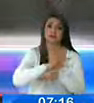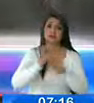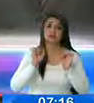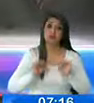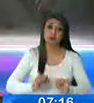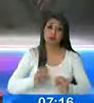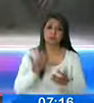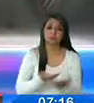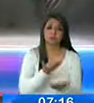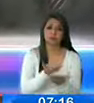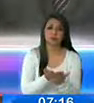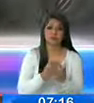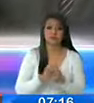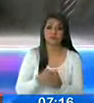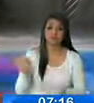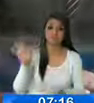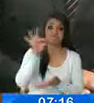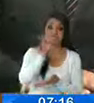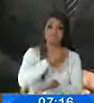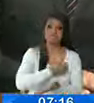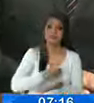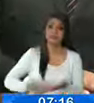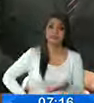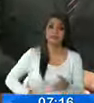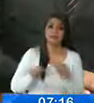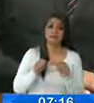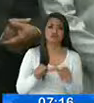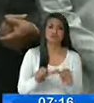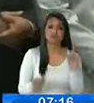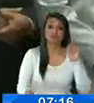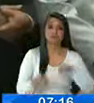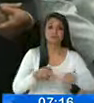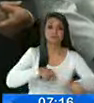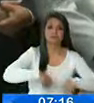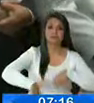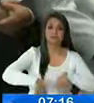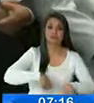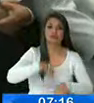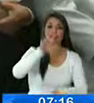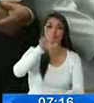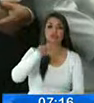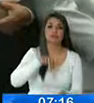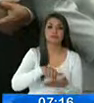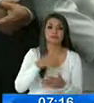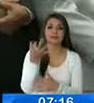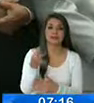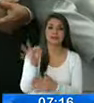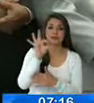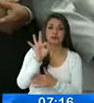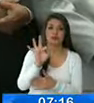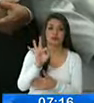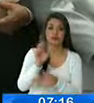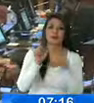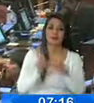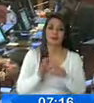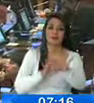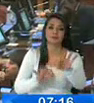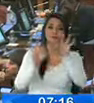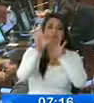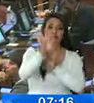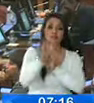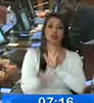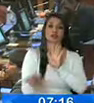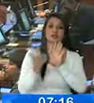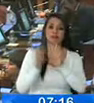Nacional. De solo designarse al presidente, este durará en funciones hasta mayo del 2019, ya que ahí se deberán nombrar nuevamente